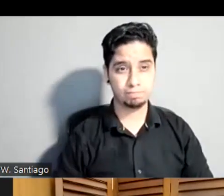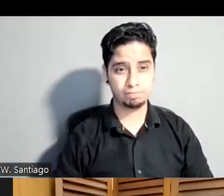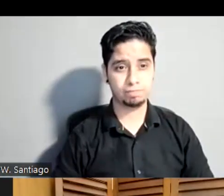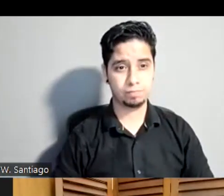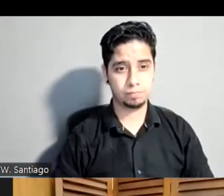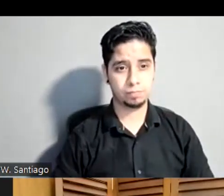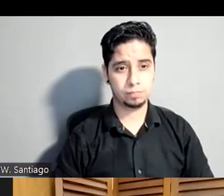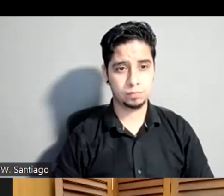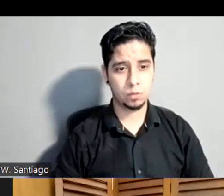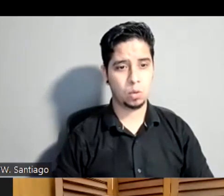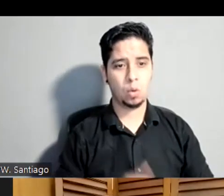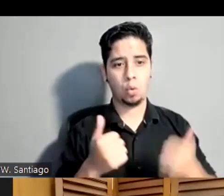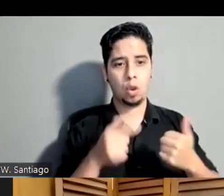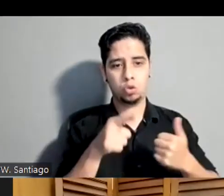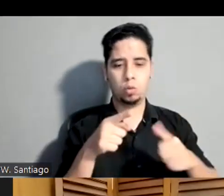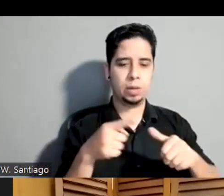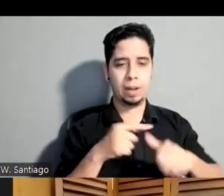la primera obra de teatro que viste?